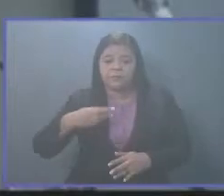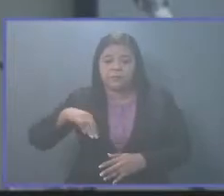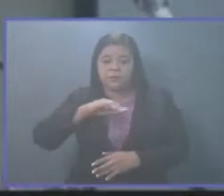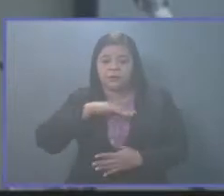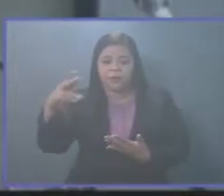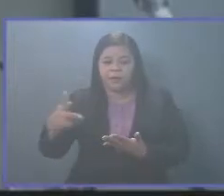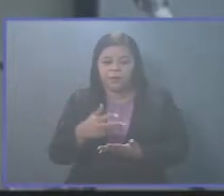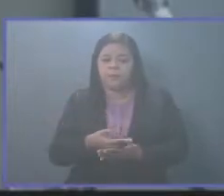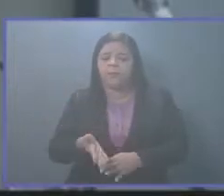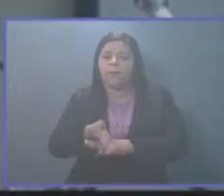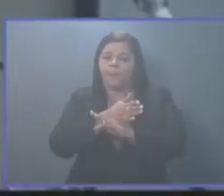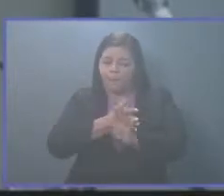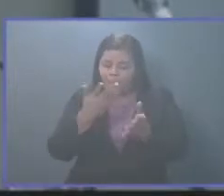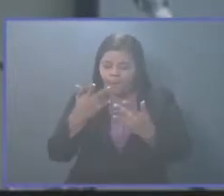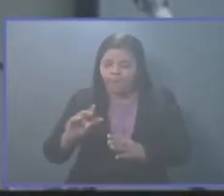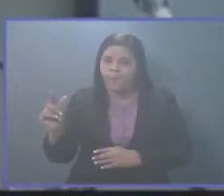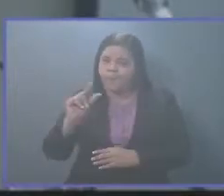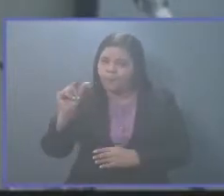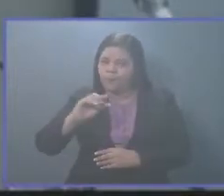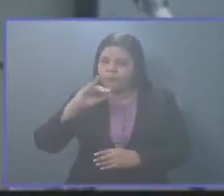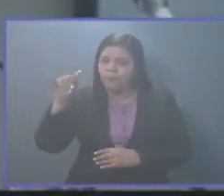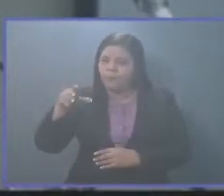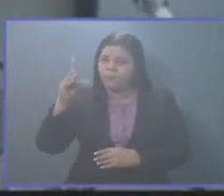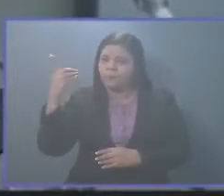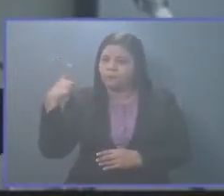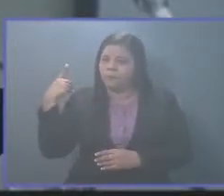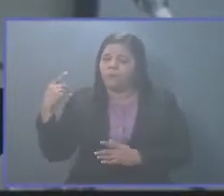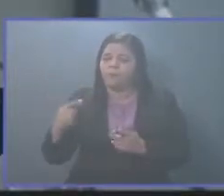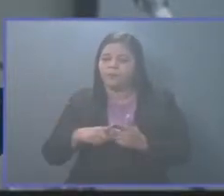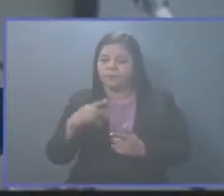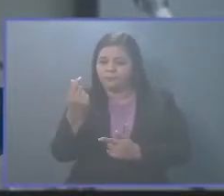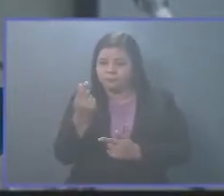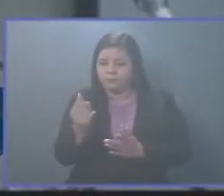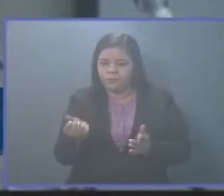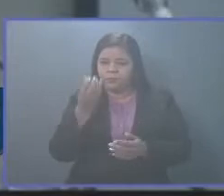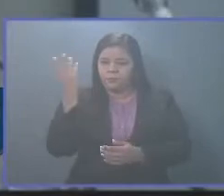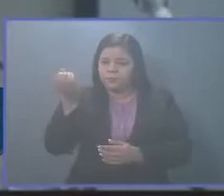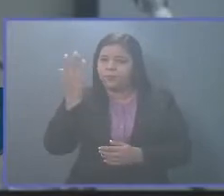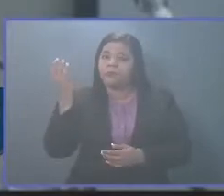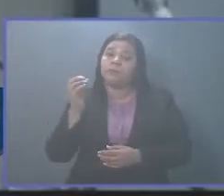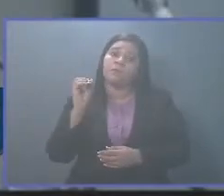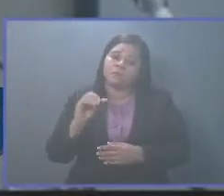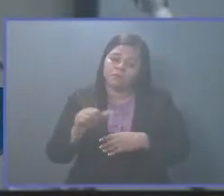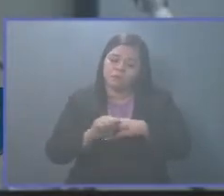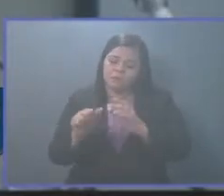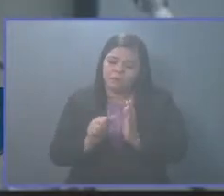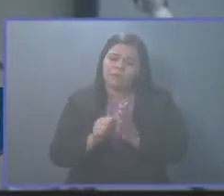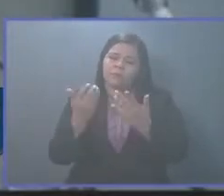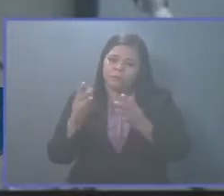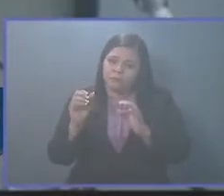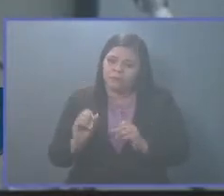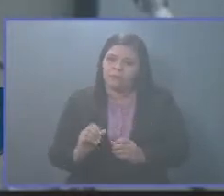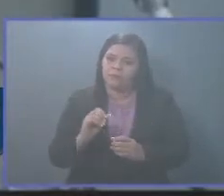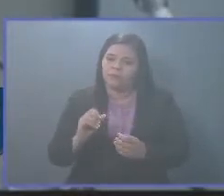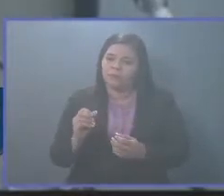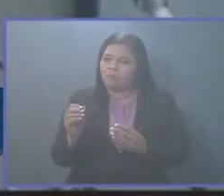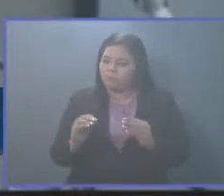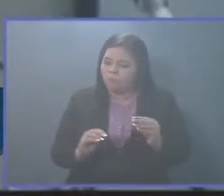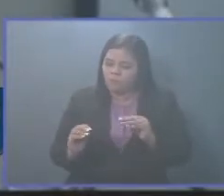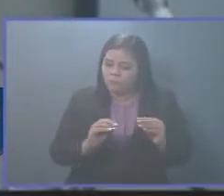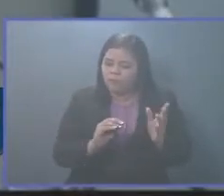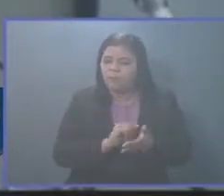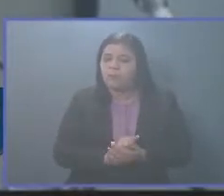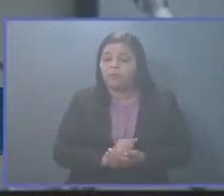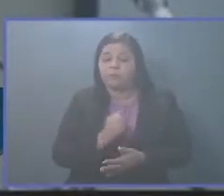con la autorización de la Junta Directiva, del Fondo de Emergencia o de la Asamblea para hacer ese movimiento de recursos. El uso